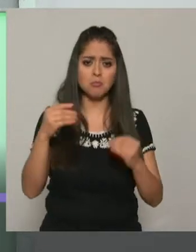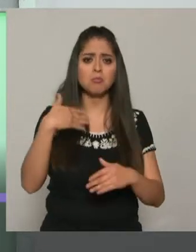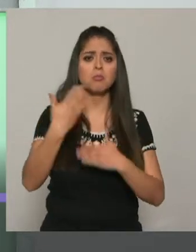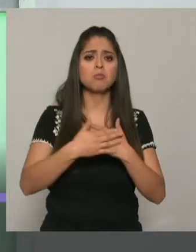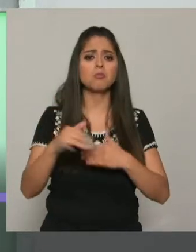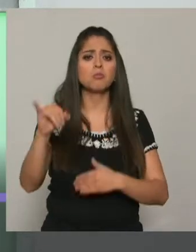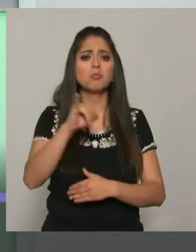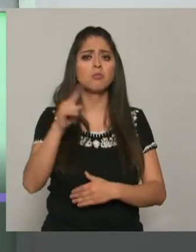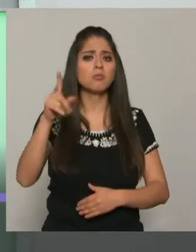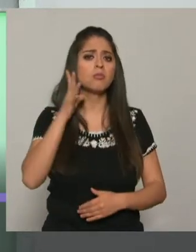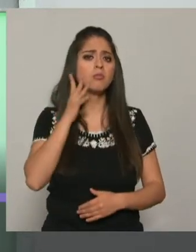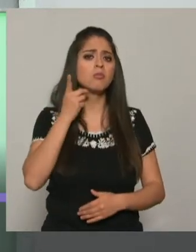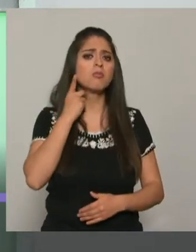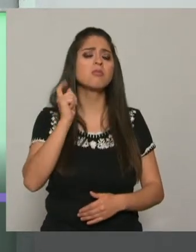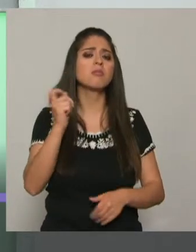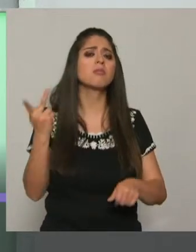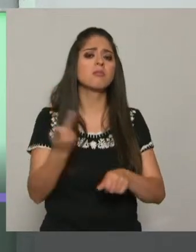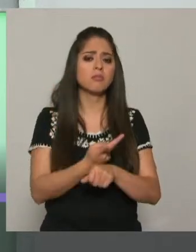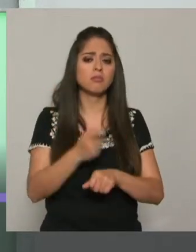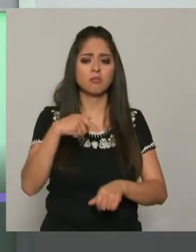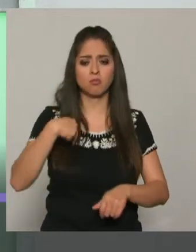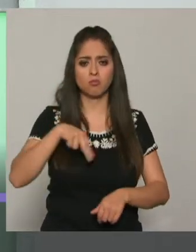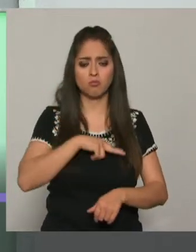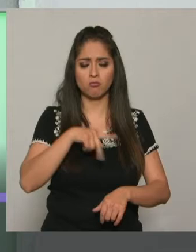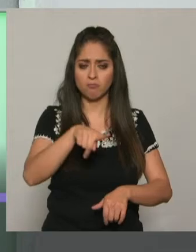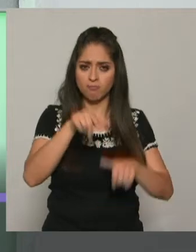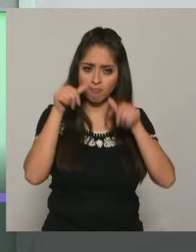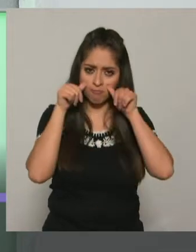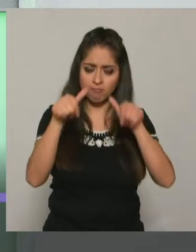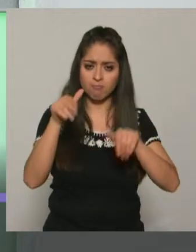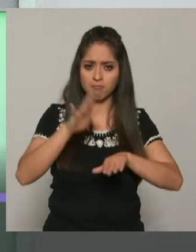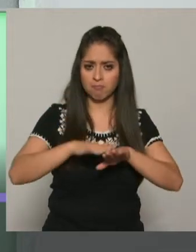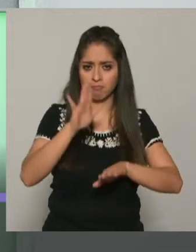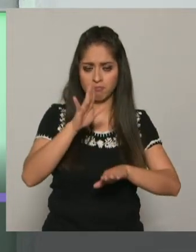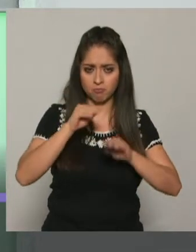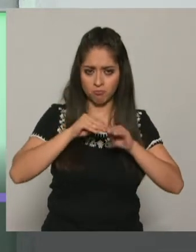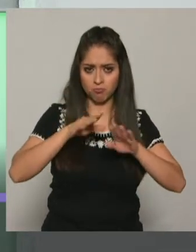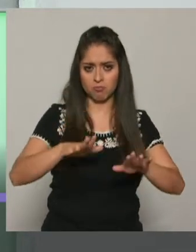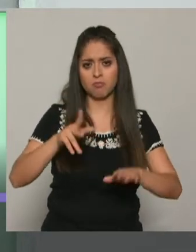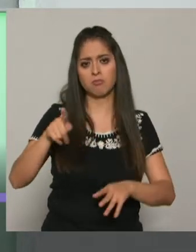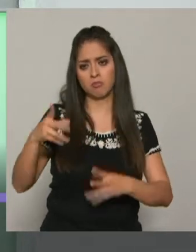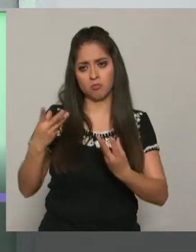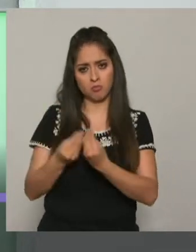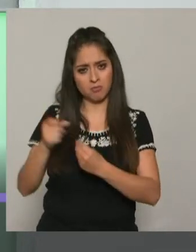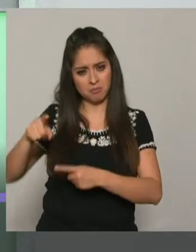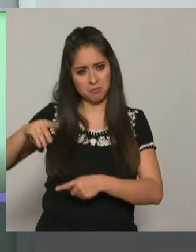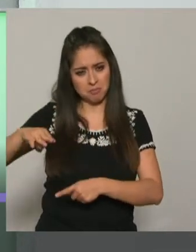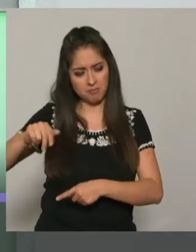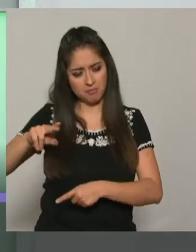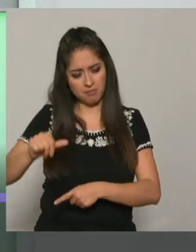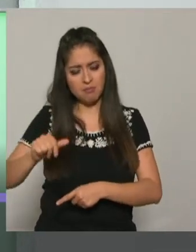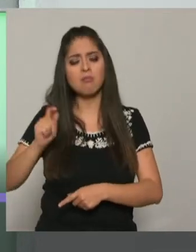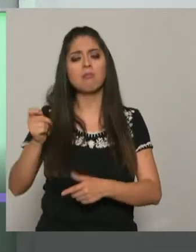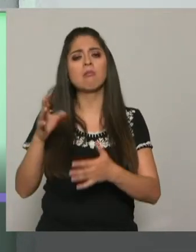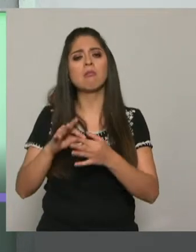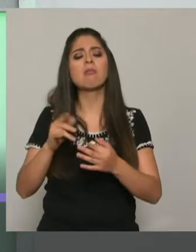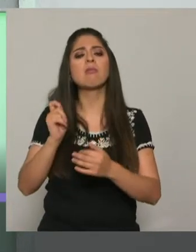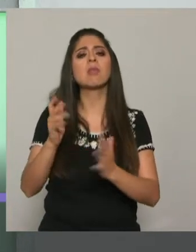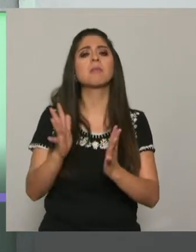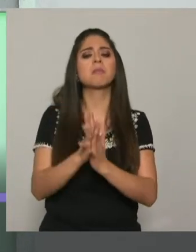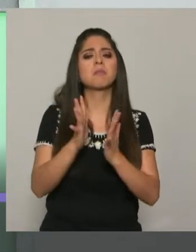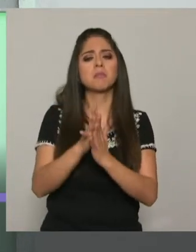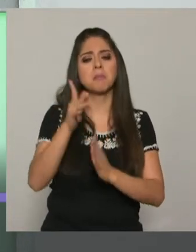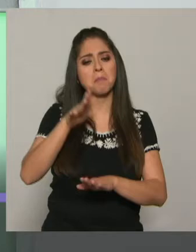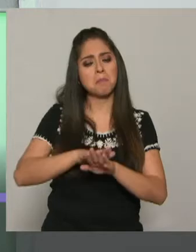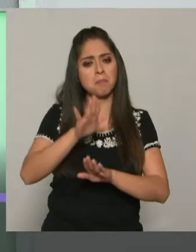jueves en el Congreso de la Ciudad de México y por supuesto que estaremos al tanto de llevarles a ustedes, a través también contigo Mariana, de todo lo que sea la participación de la sociedad